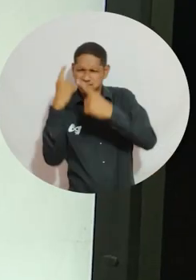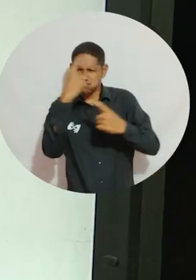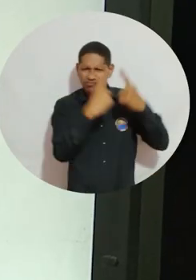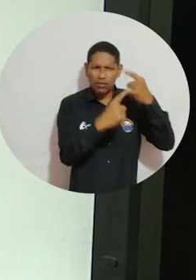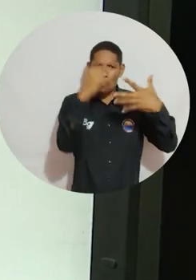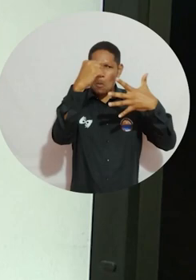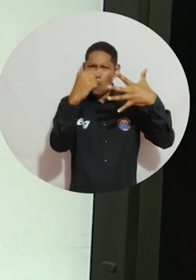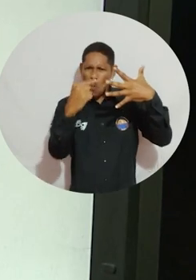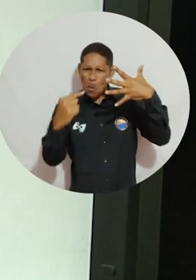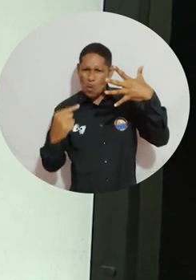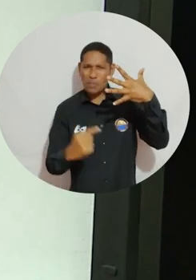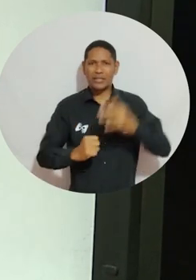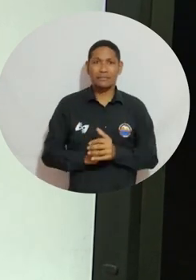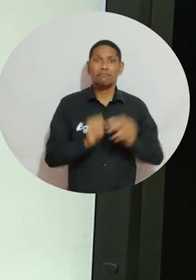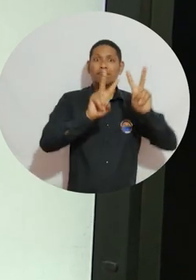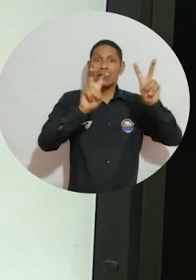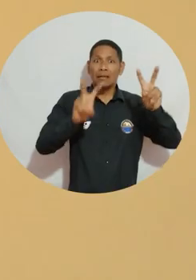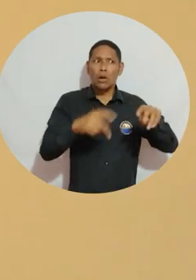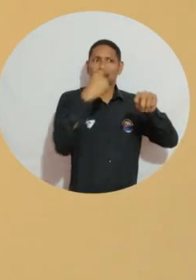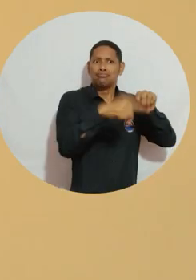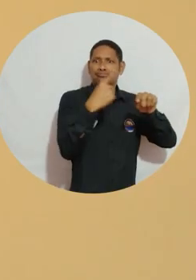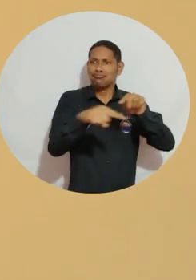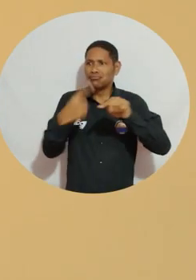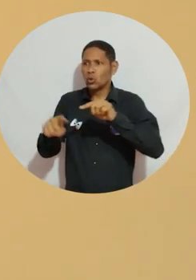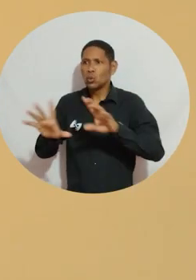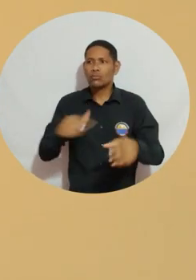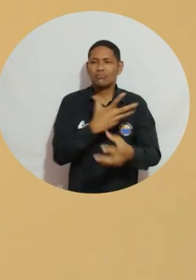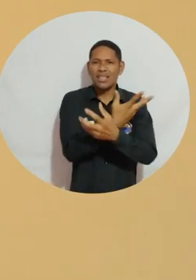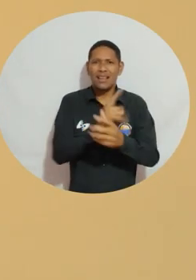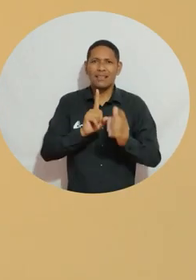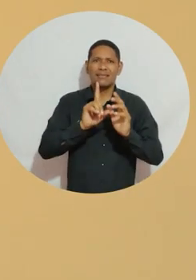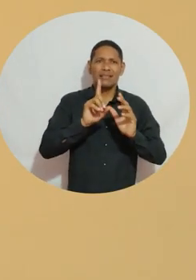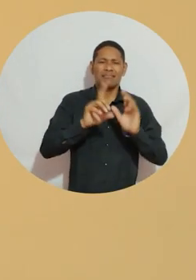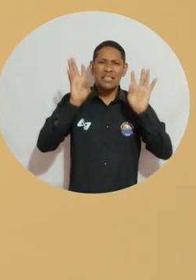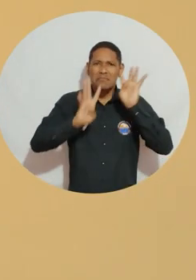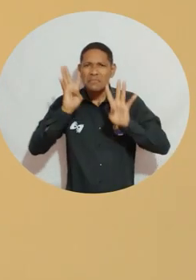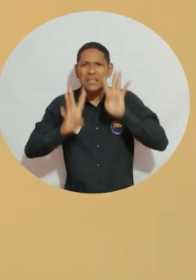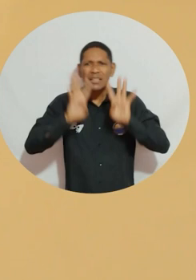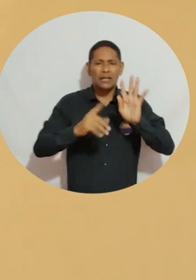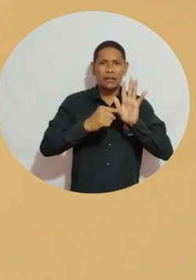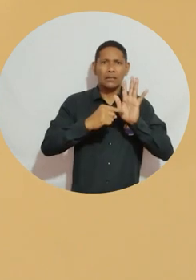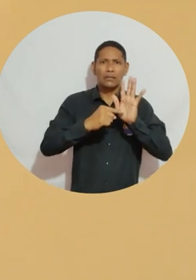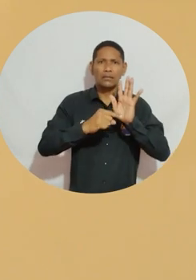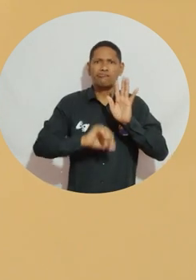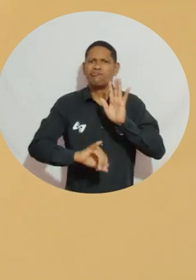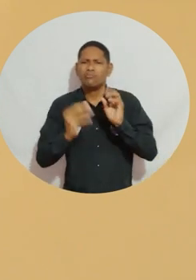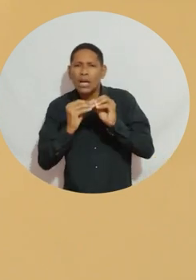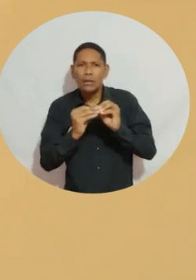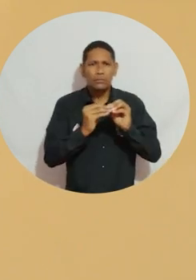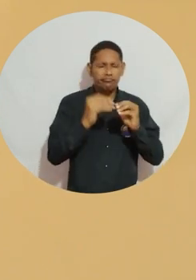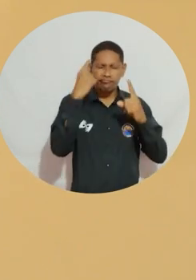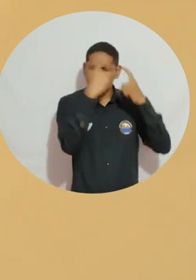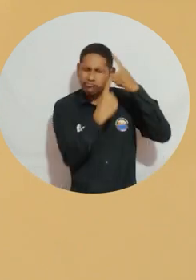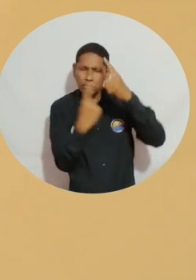procesamiento de la información, entre otros conceptos. Diferentes temáticas relacionadas, por ejemplo, con las ciencias de imágenes, nuevas tecnologías